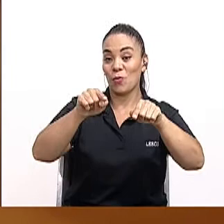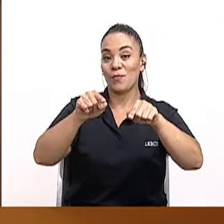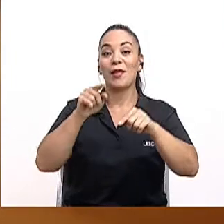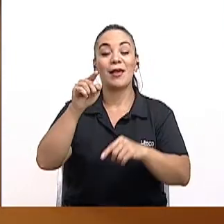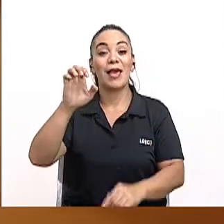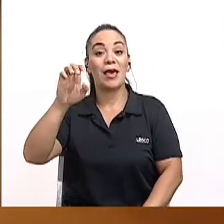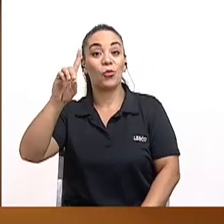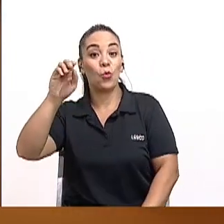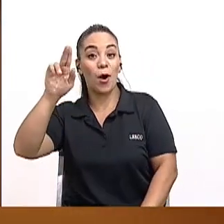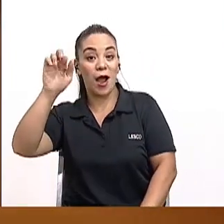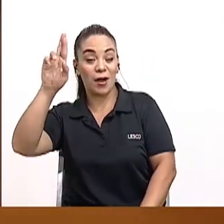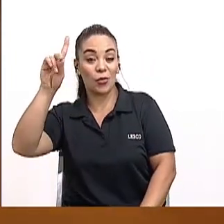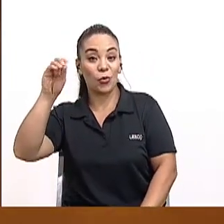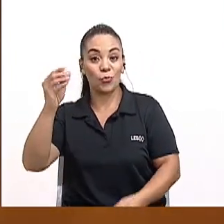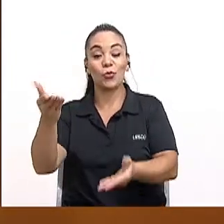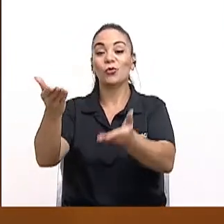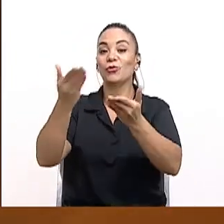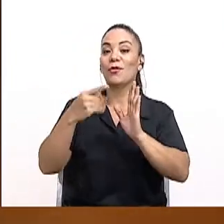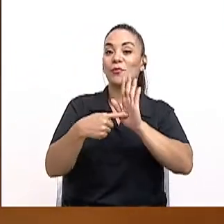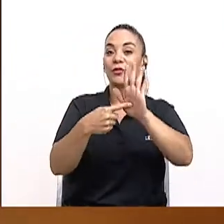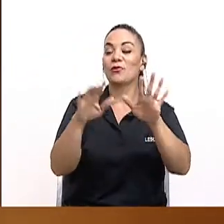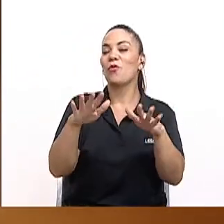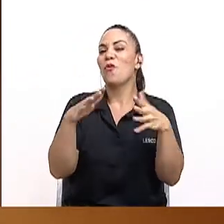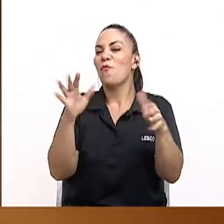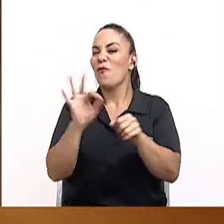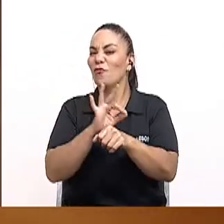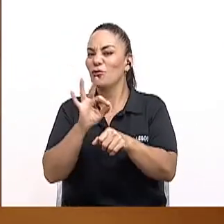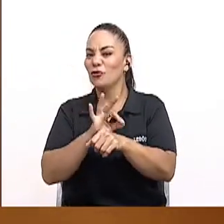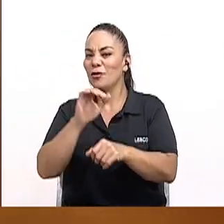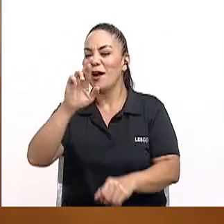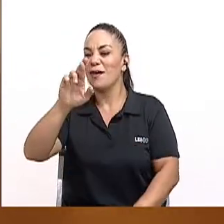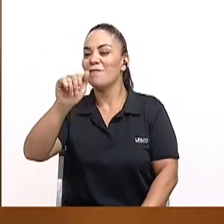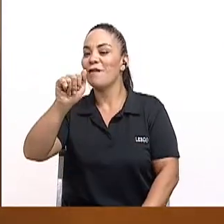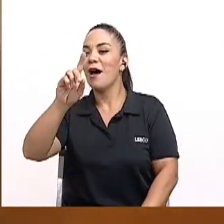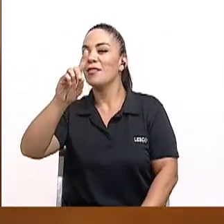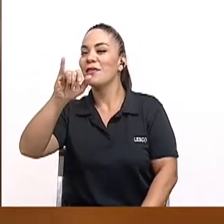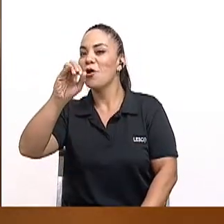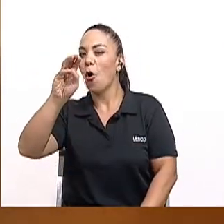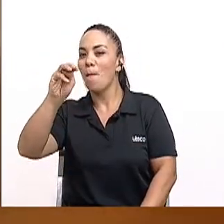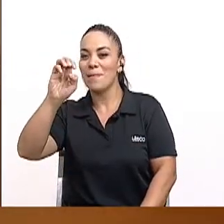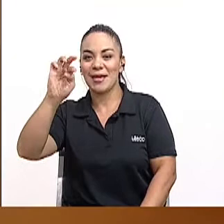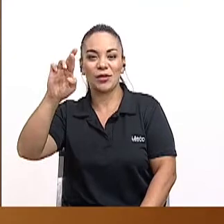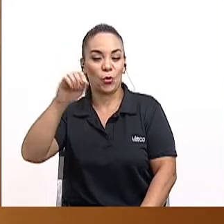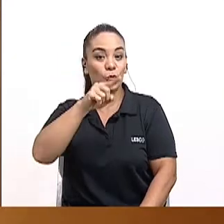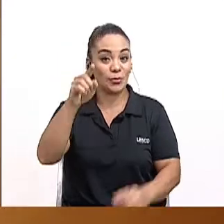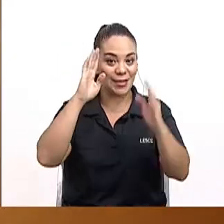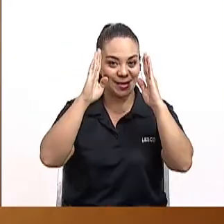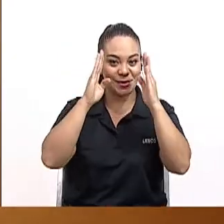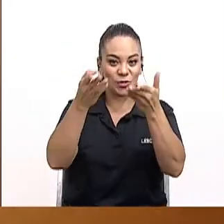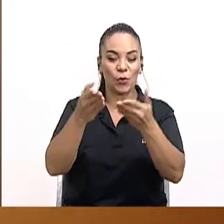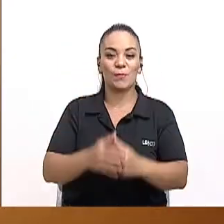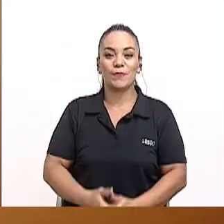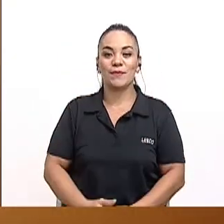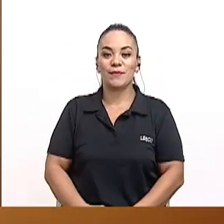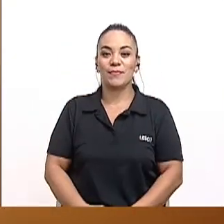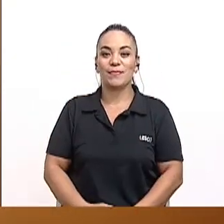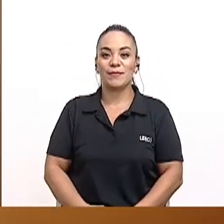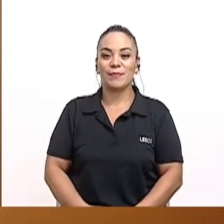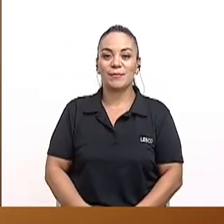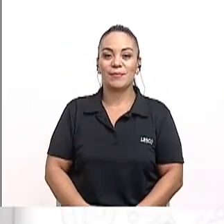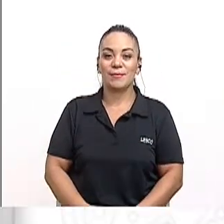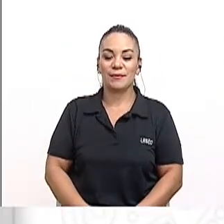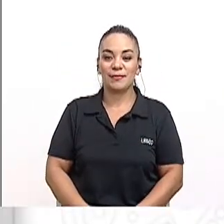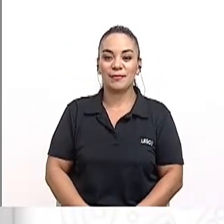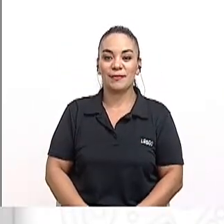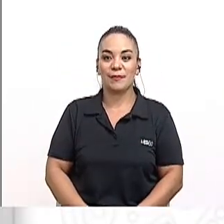realizó una demostración de cómo funciona un radiómetro. Así que presten mucha atención a esta demostración.